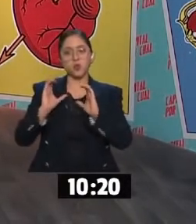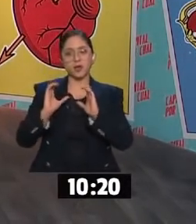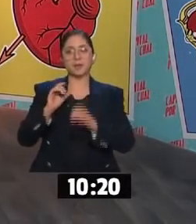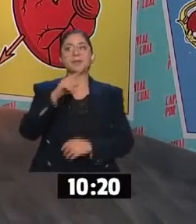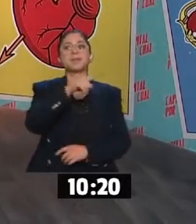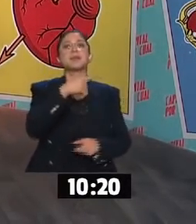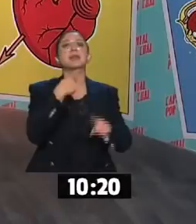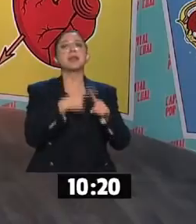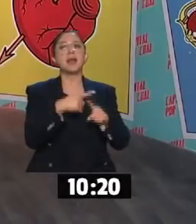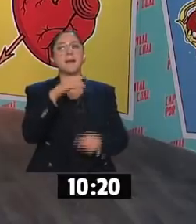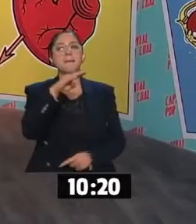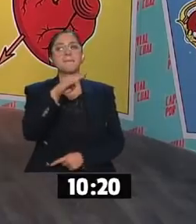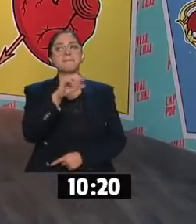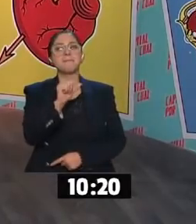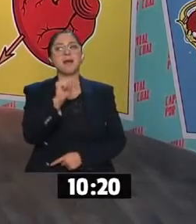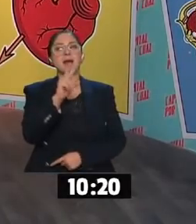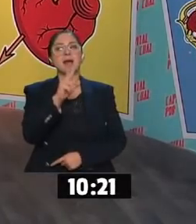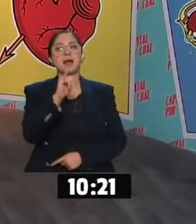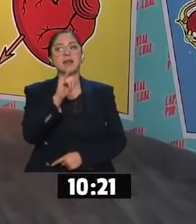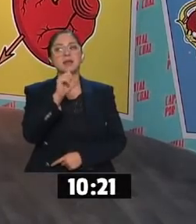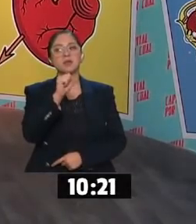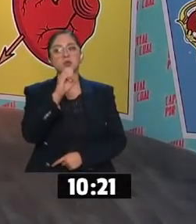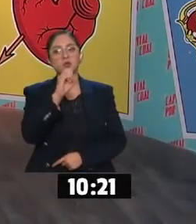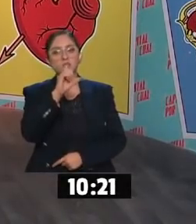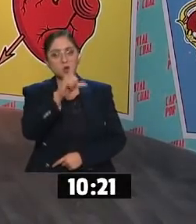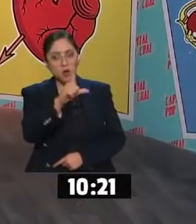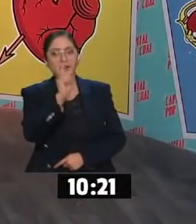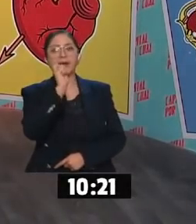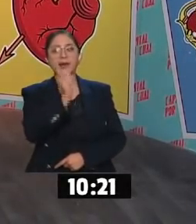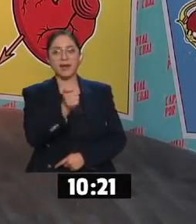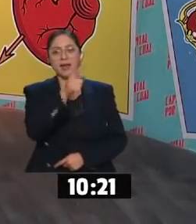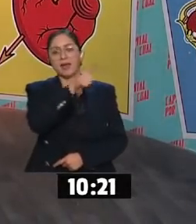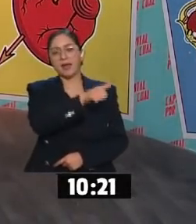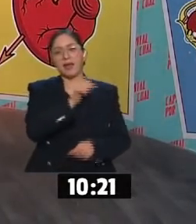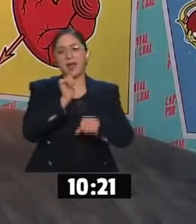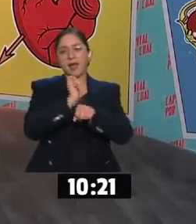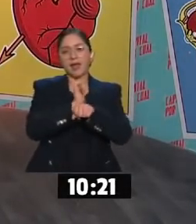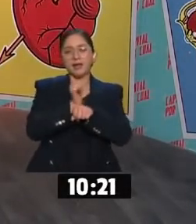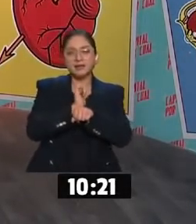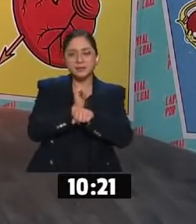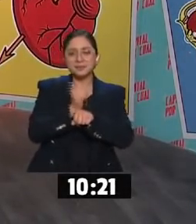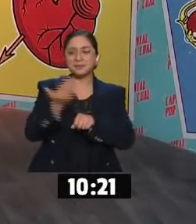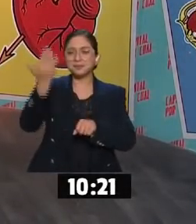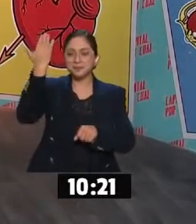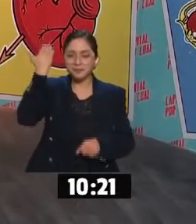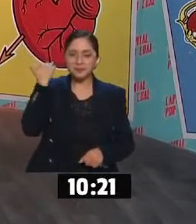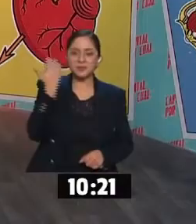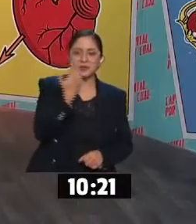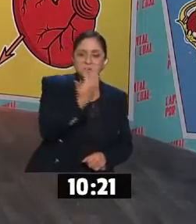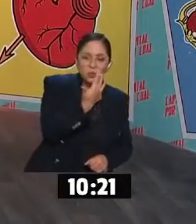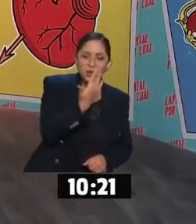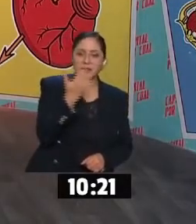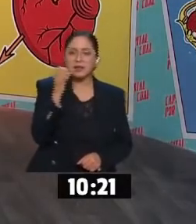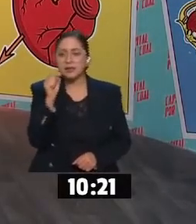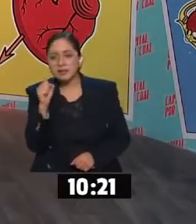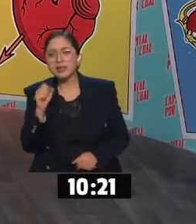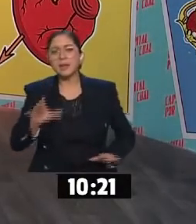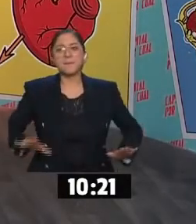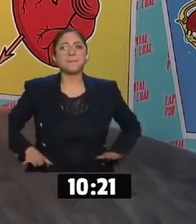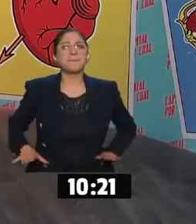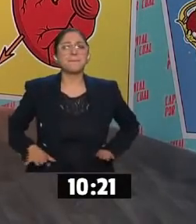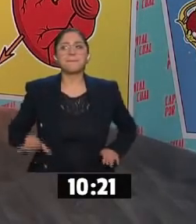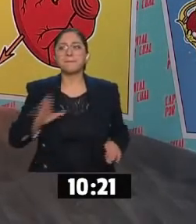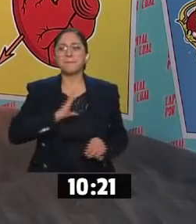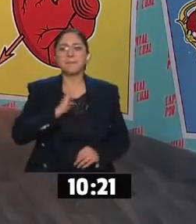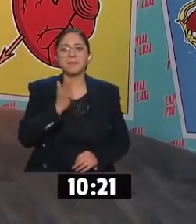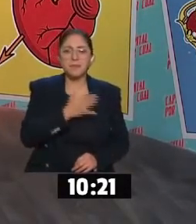Marisol. Ella es su... Marisol, pues es esta actriz de los años 50, 60, 70 en España, que sigue siendo